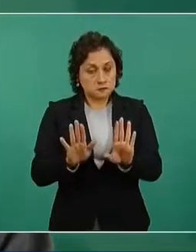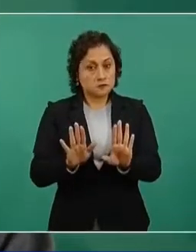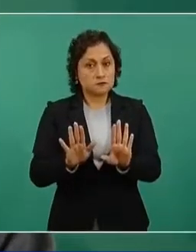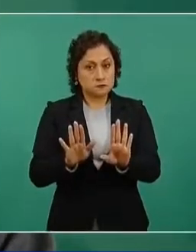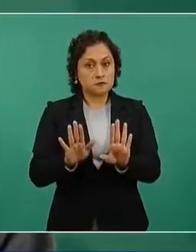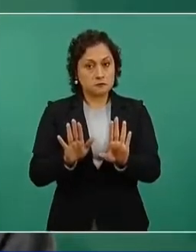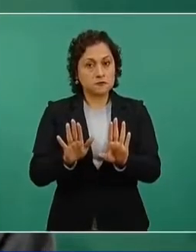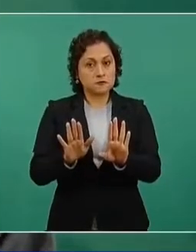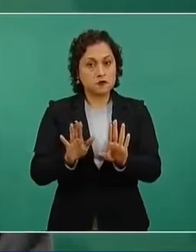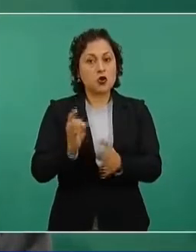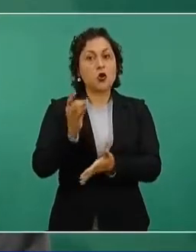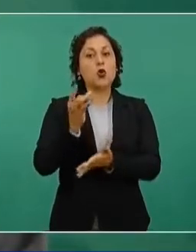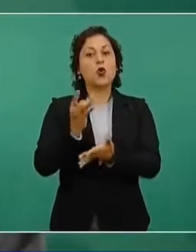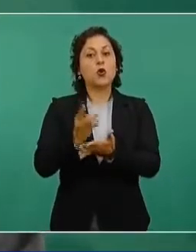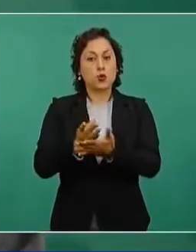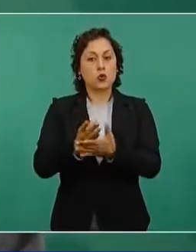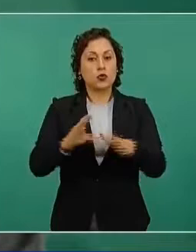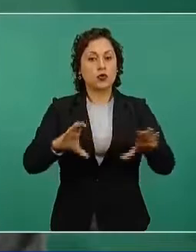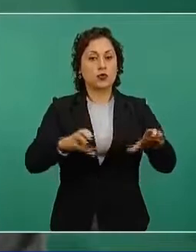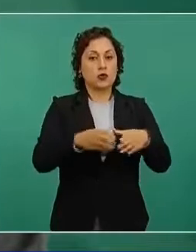el sector obrero